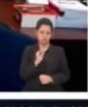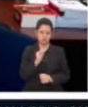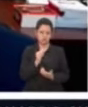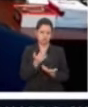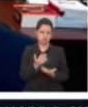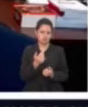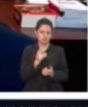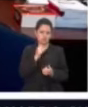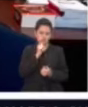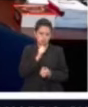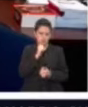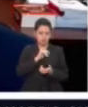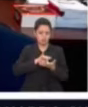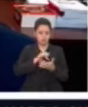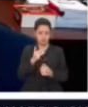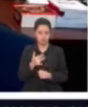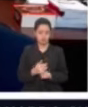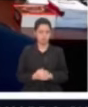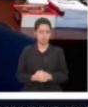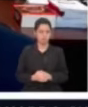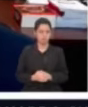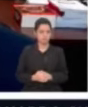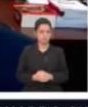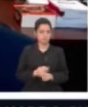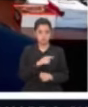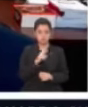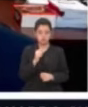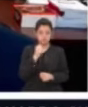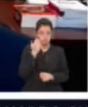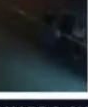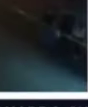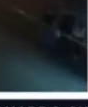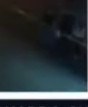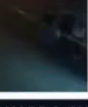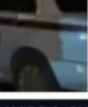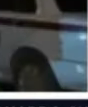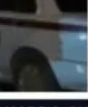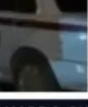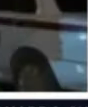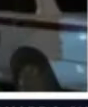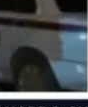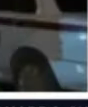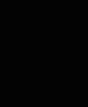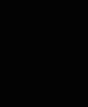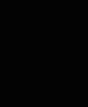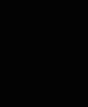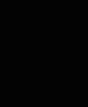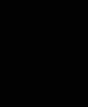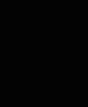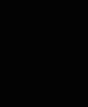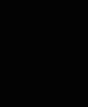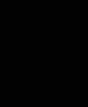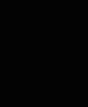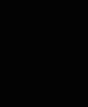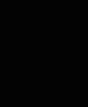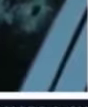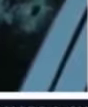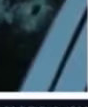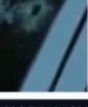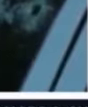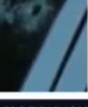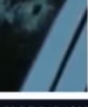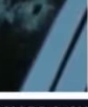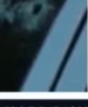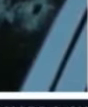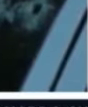tenemos el tema de migratorio no en centroamérica se generó una expectativa de que con